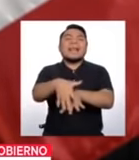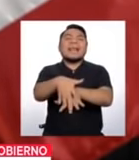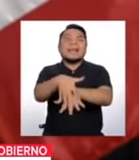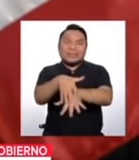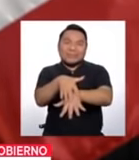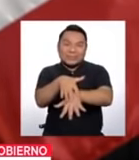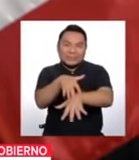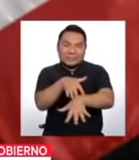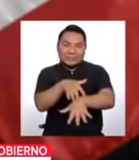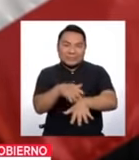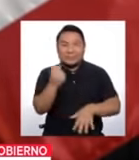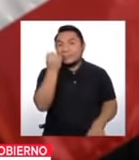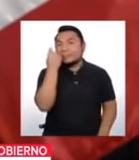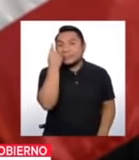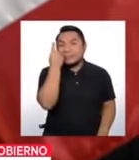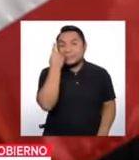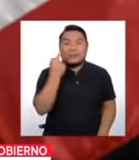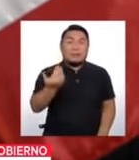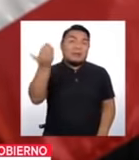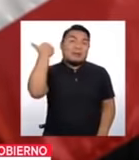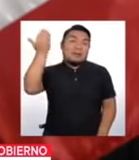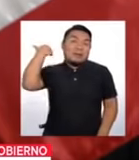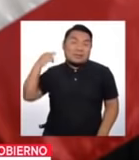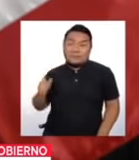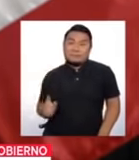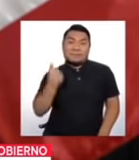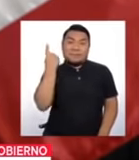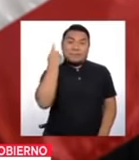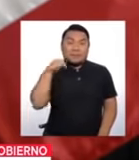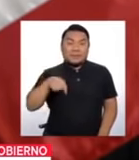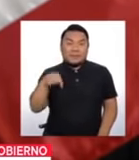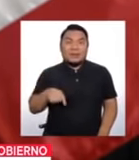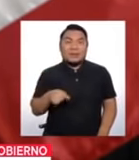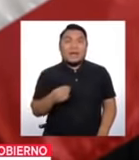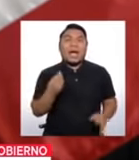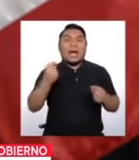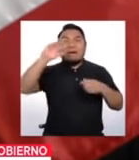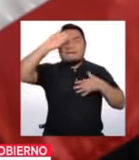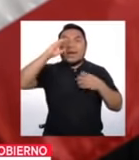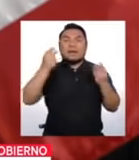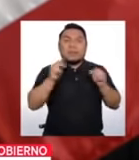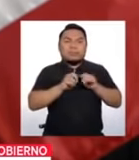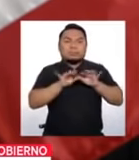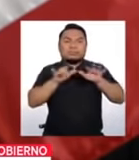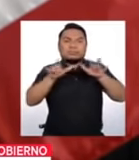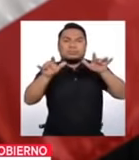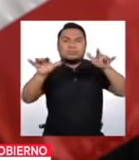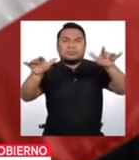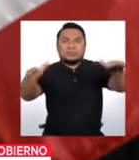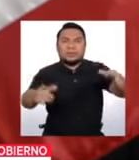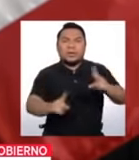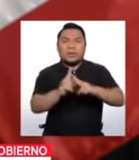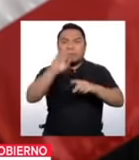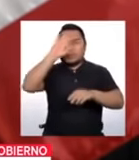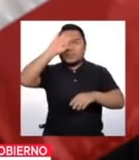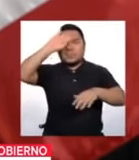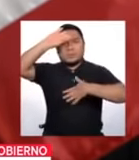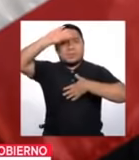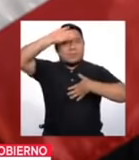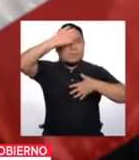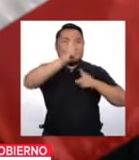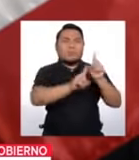el número de donde se dobla la cantidad de contagiados, es cada vez toma más días para darse. Entonces,